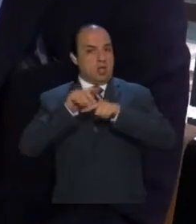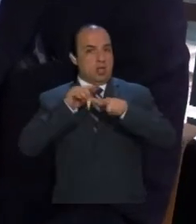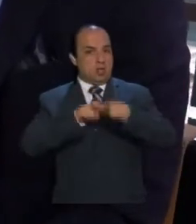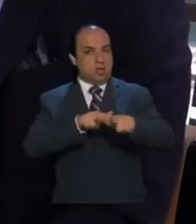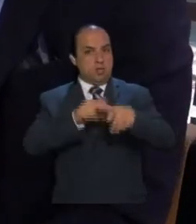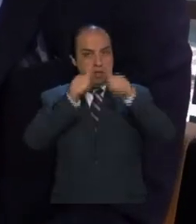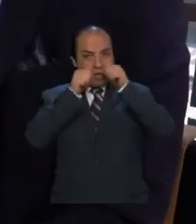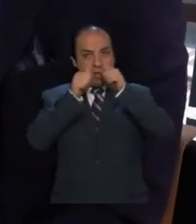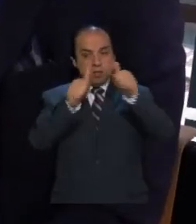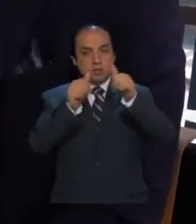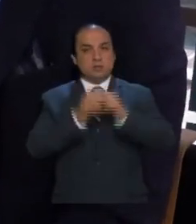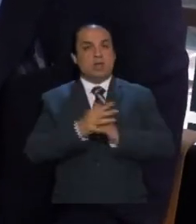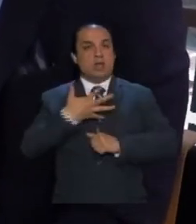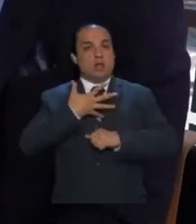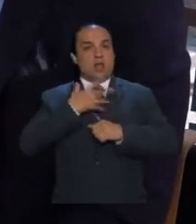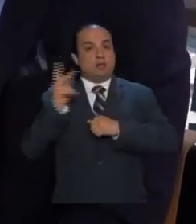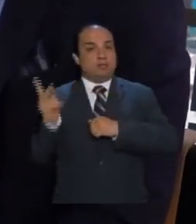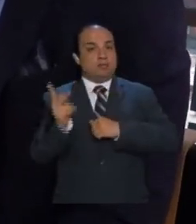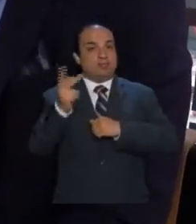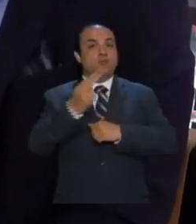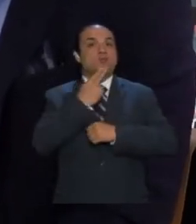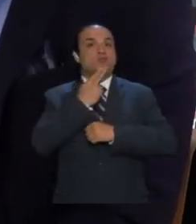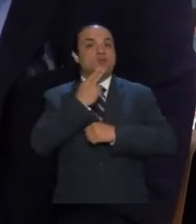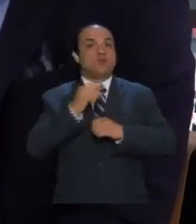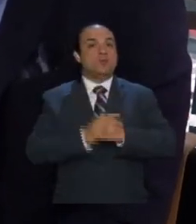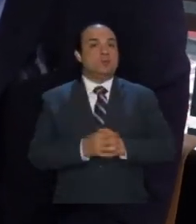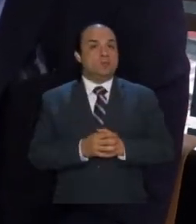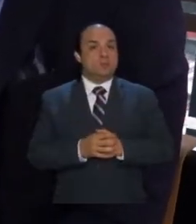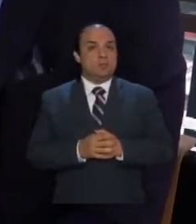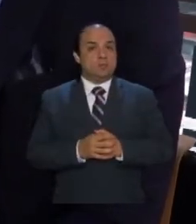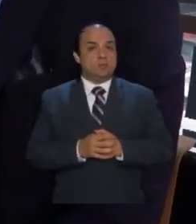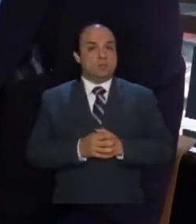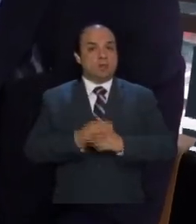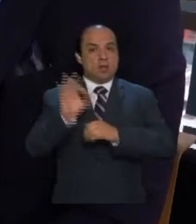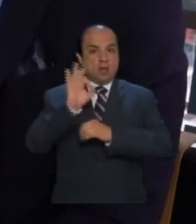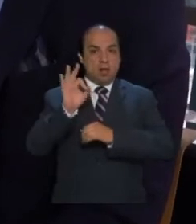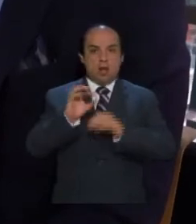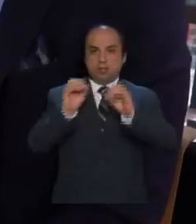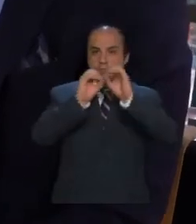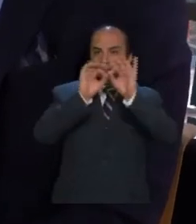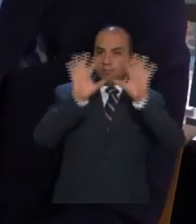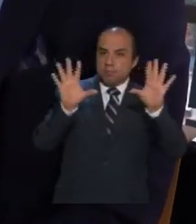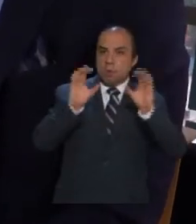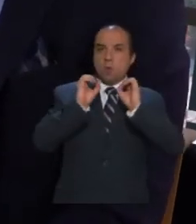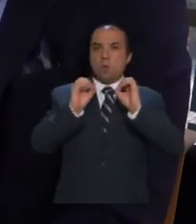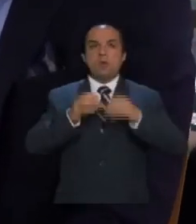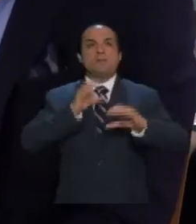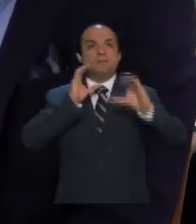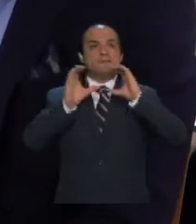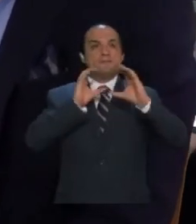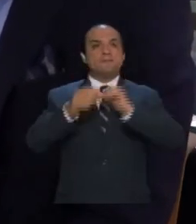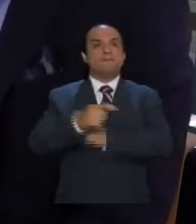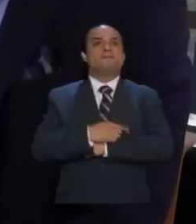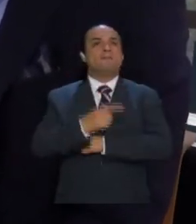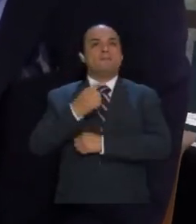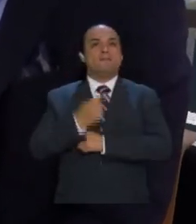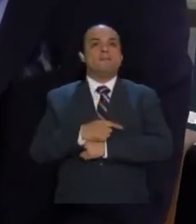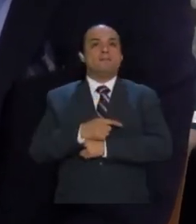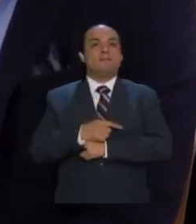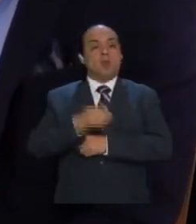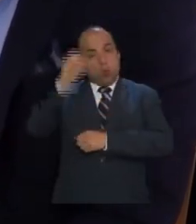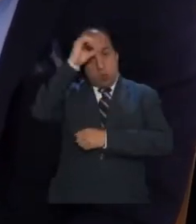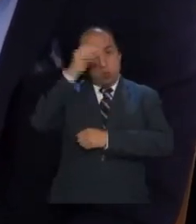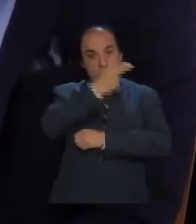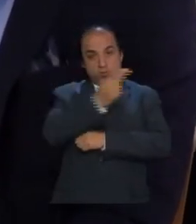atentos ya que esté la ciudadanía utilizándolo para cualquier aclaración, comentario, observación que tengan.